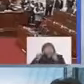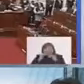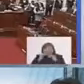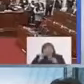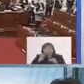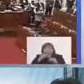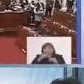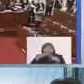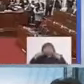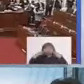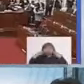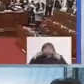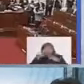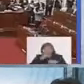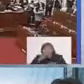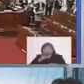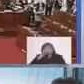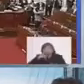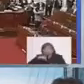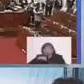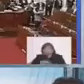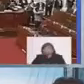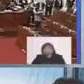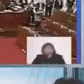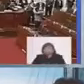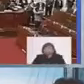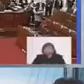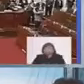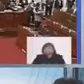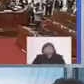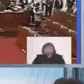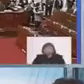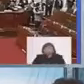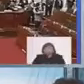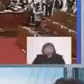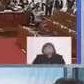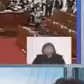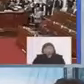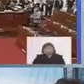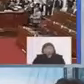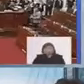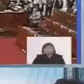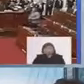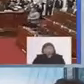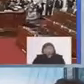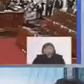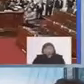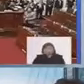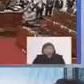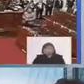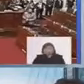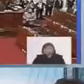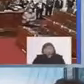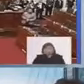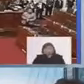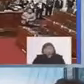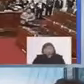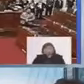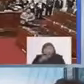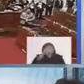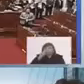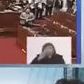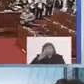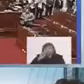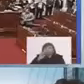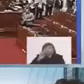cada vez pierde menos relevancia, pierde más relevancia económica frente al mundo. Las inversiones caen, el